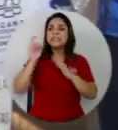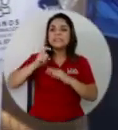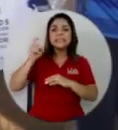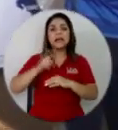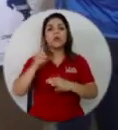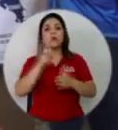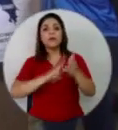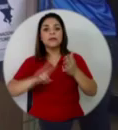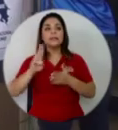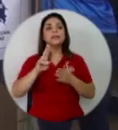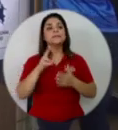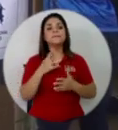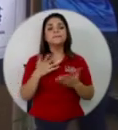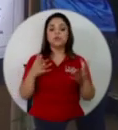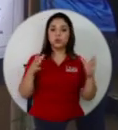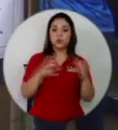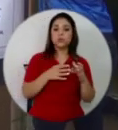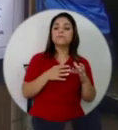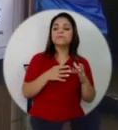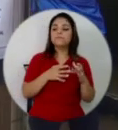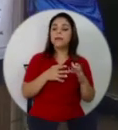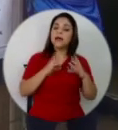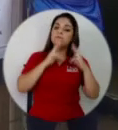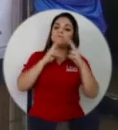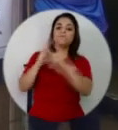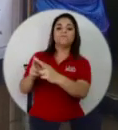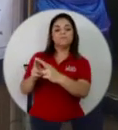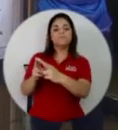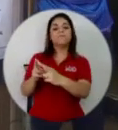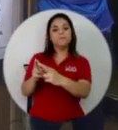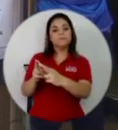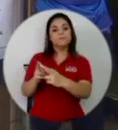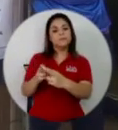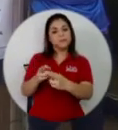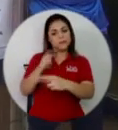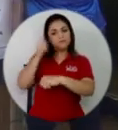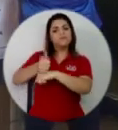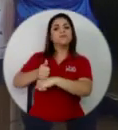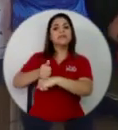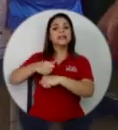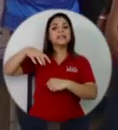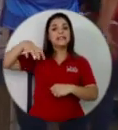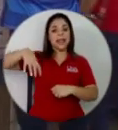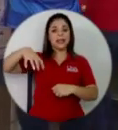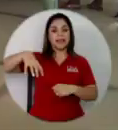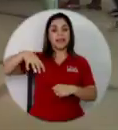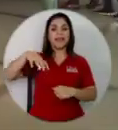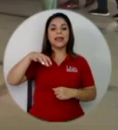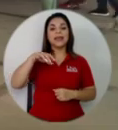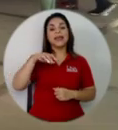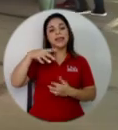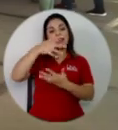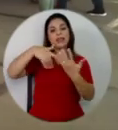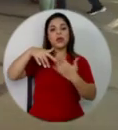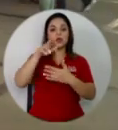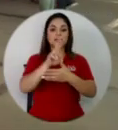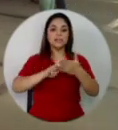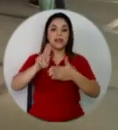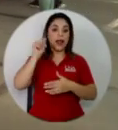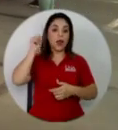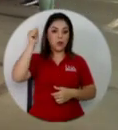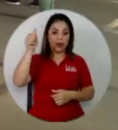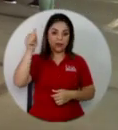esas expectativas para la población alajuelense. Y es donde entonces se da el paso de crear la sede interuniversitaria de